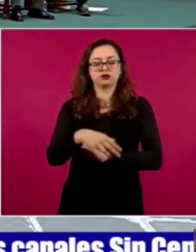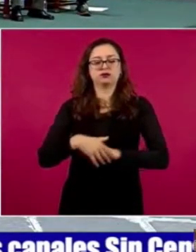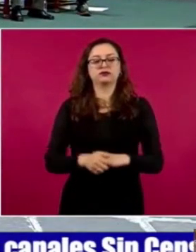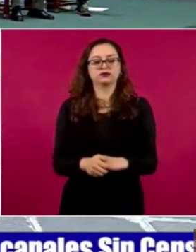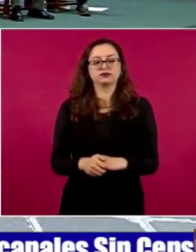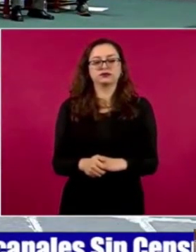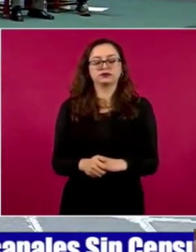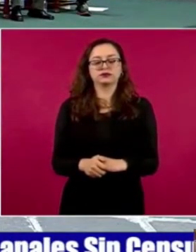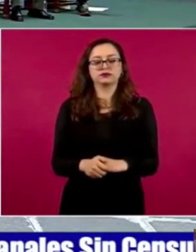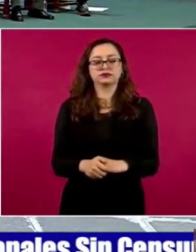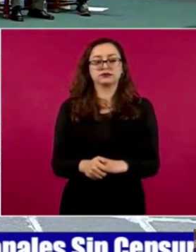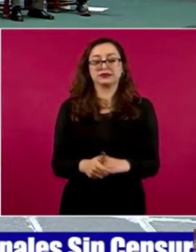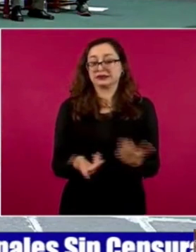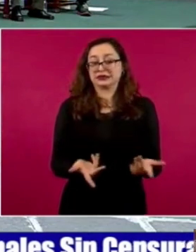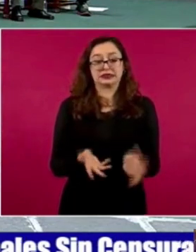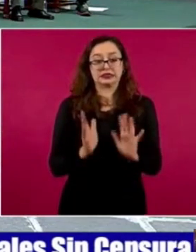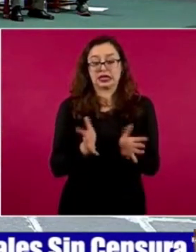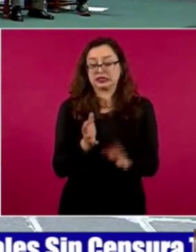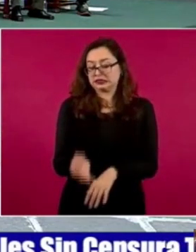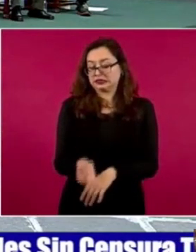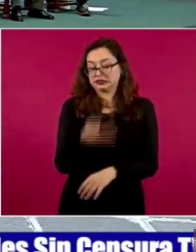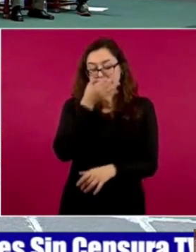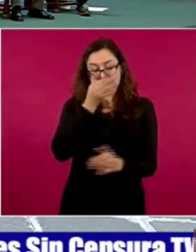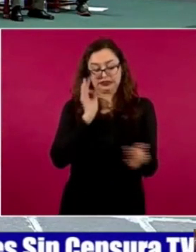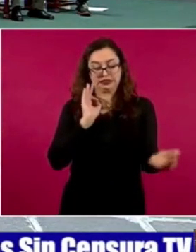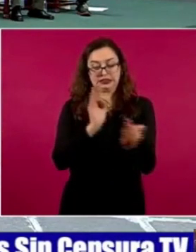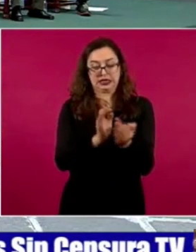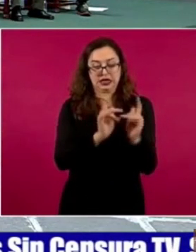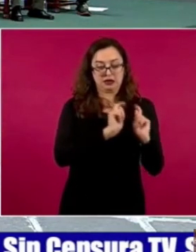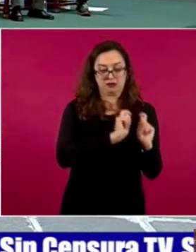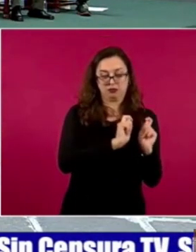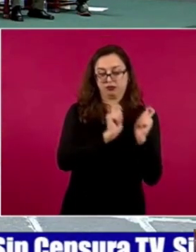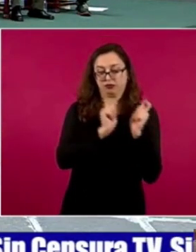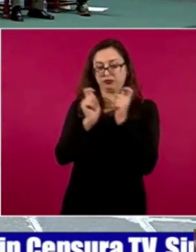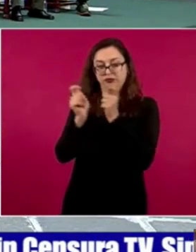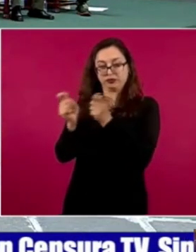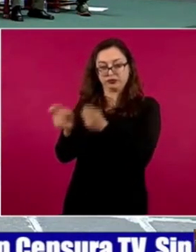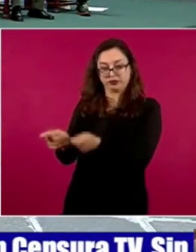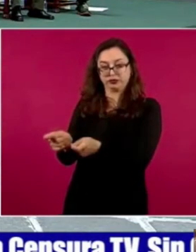Están ya a pocos días de